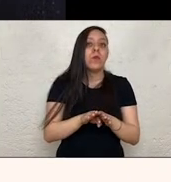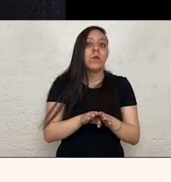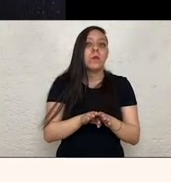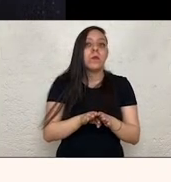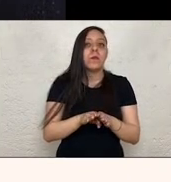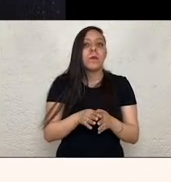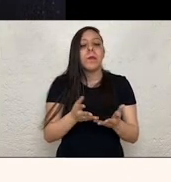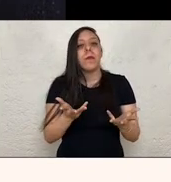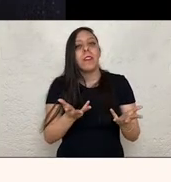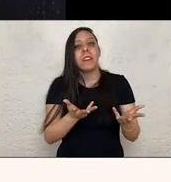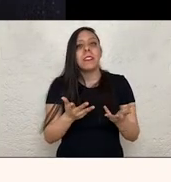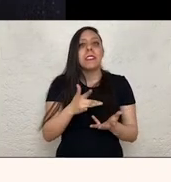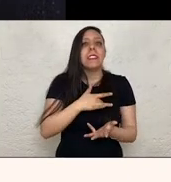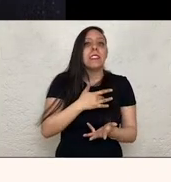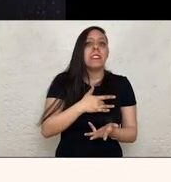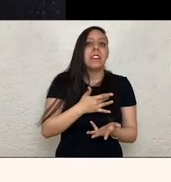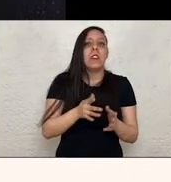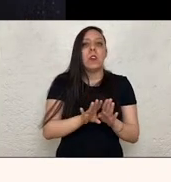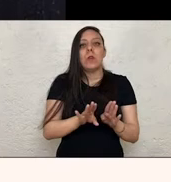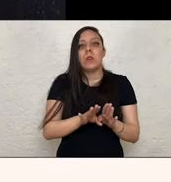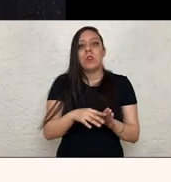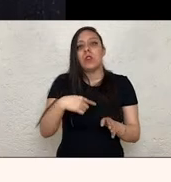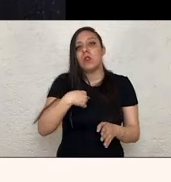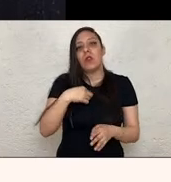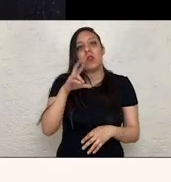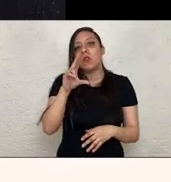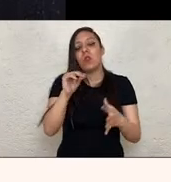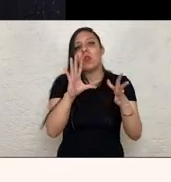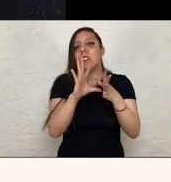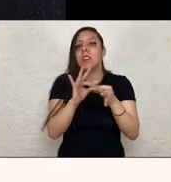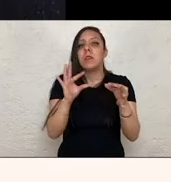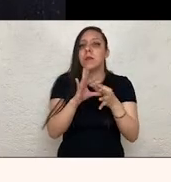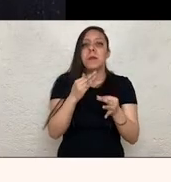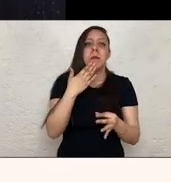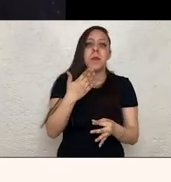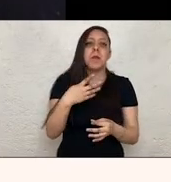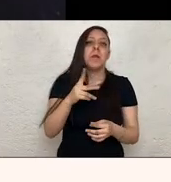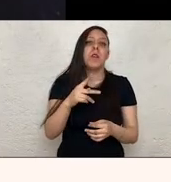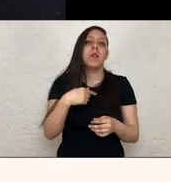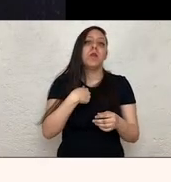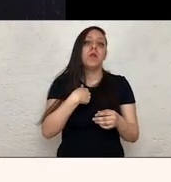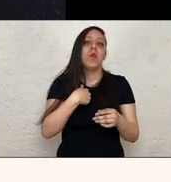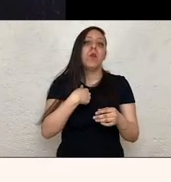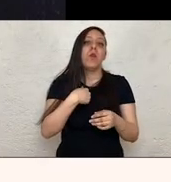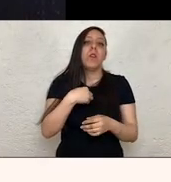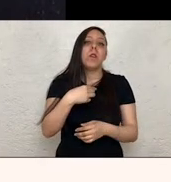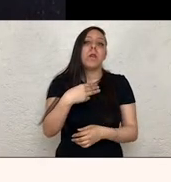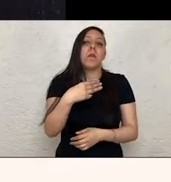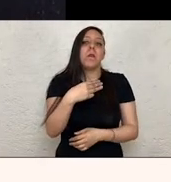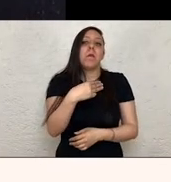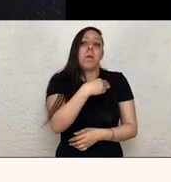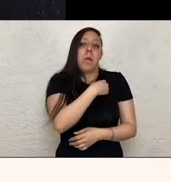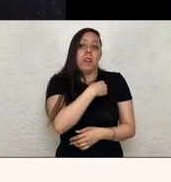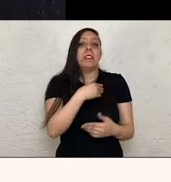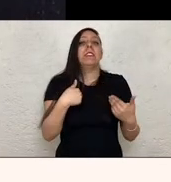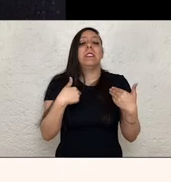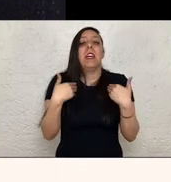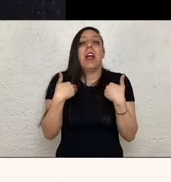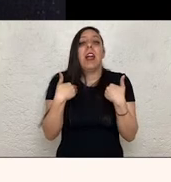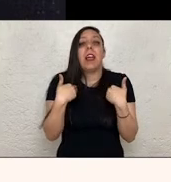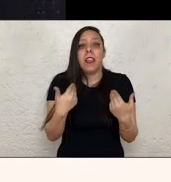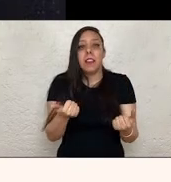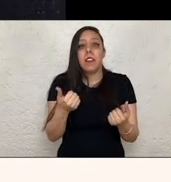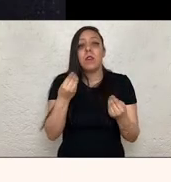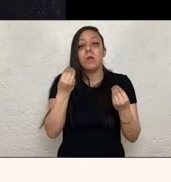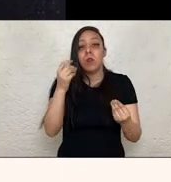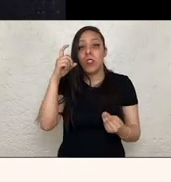como sentimos, quizás no me explico muy bien, pero como misericordia, es decir, entendemos que fue muy